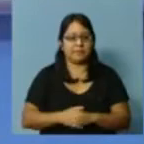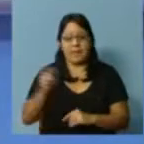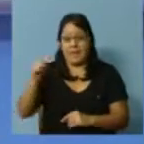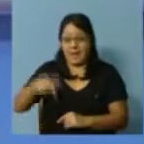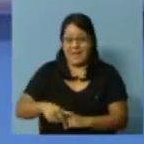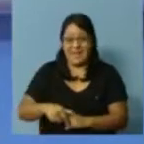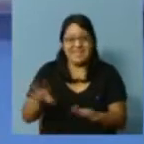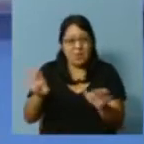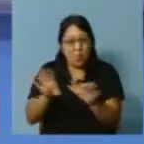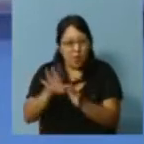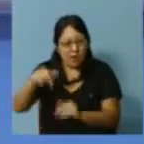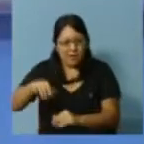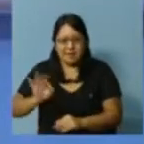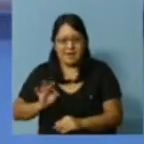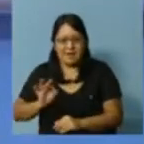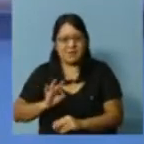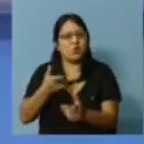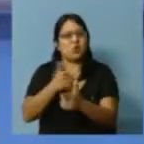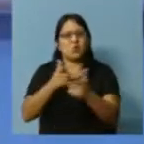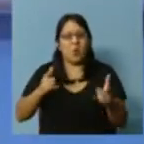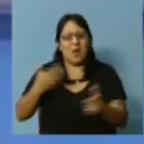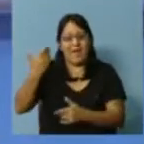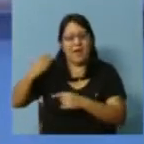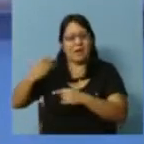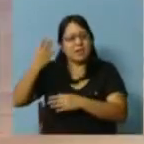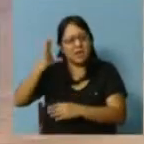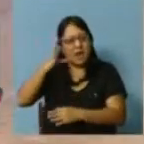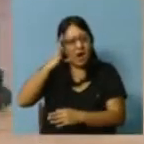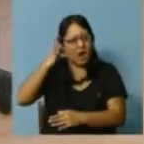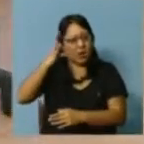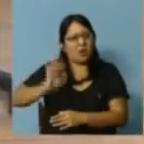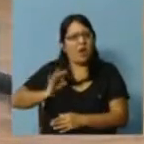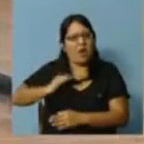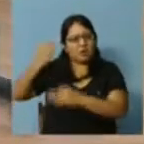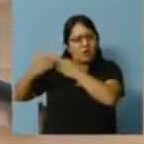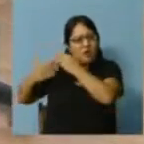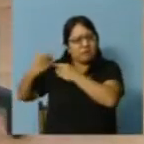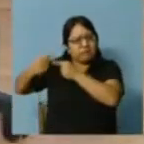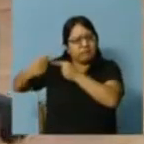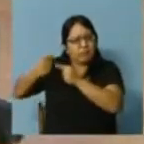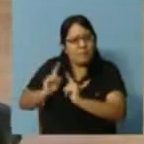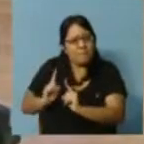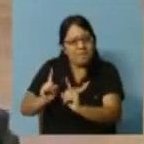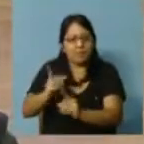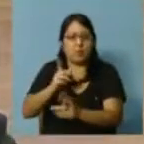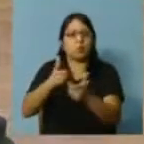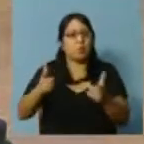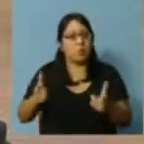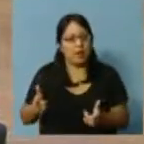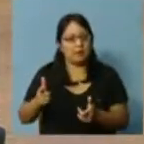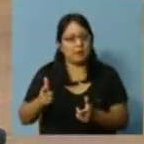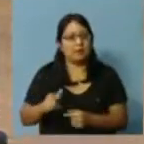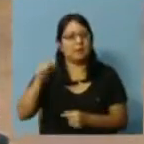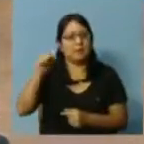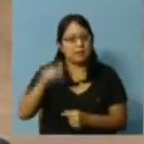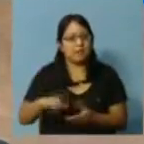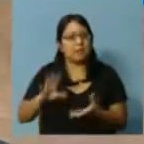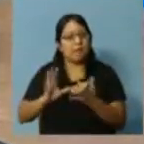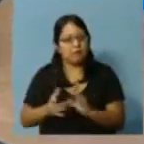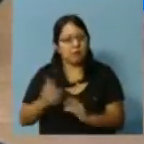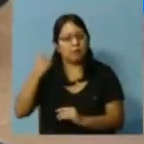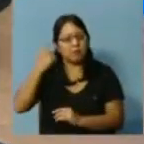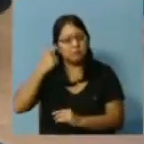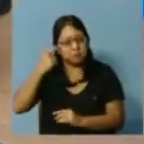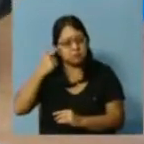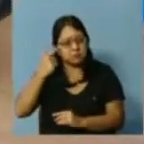año no hemos tenido creo que no hemos tenido para atrás que nos recordemos sobre todo aquellos que estamos algunos años bastante consciente de lo que está